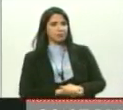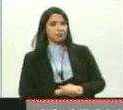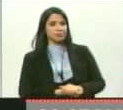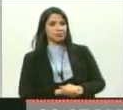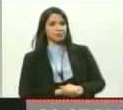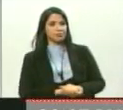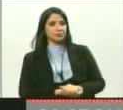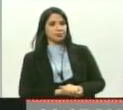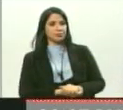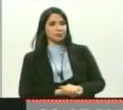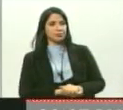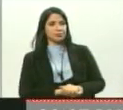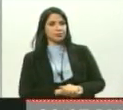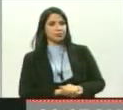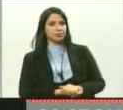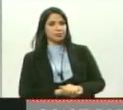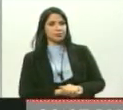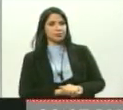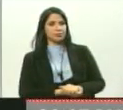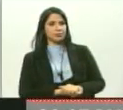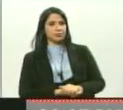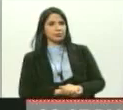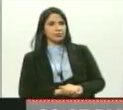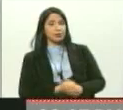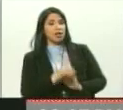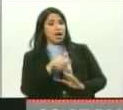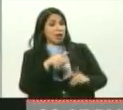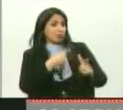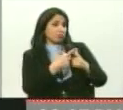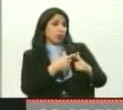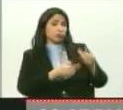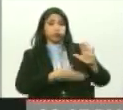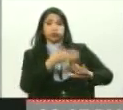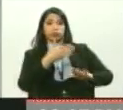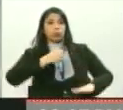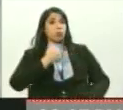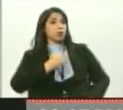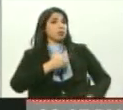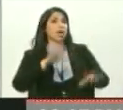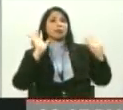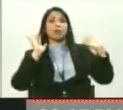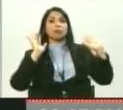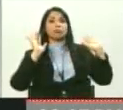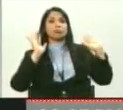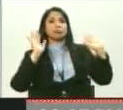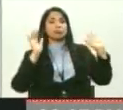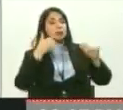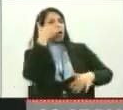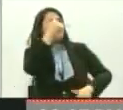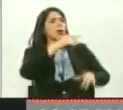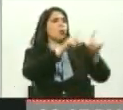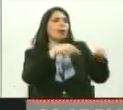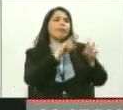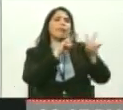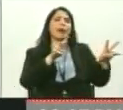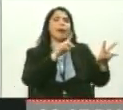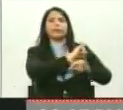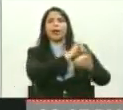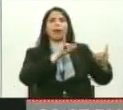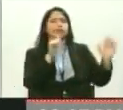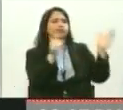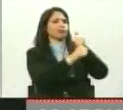Sí, claro. Ya. Y llega Reverol y manda a la Policía Nacional. Llaman a su cuadrante de paz y de una vez,